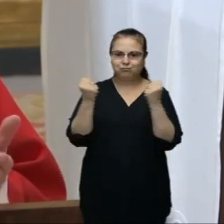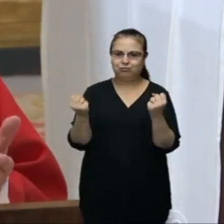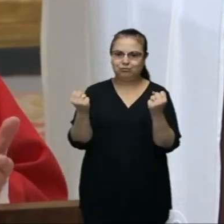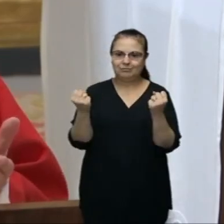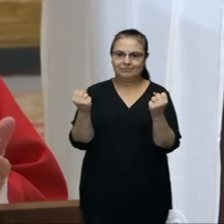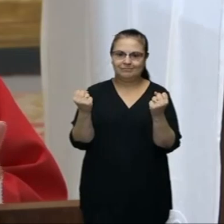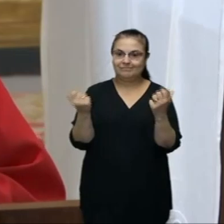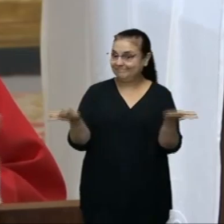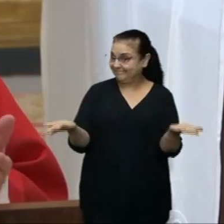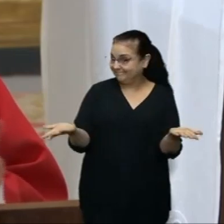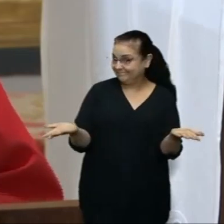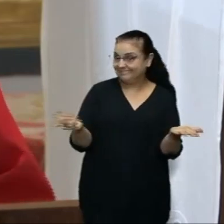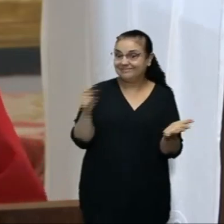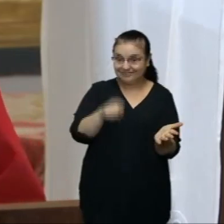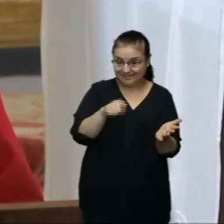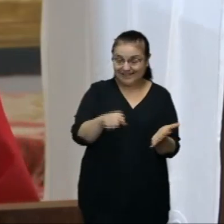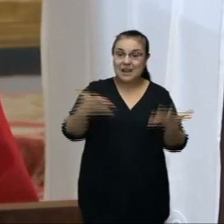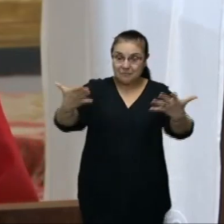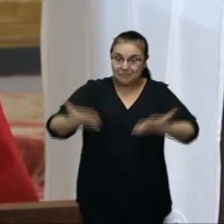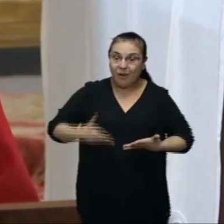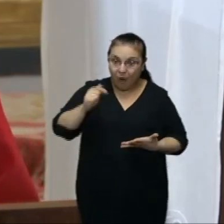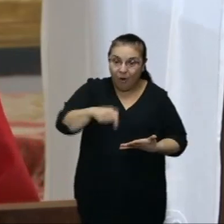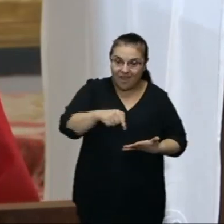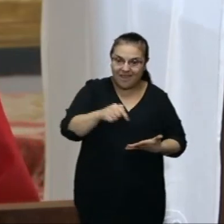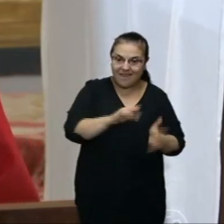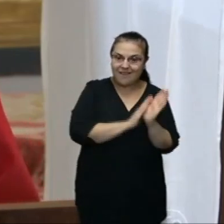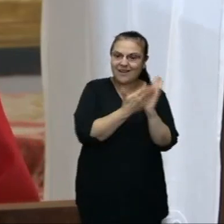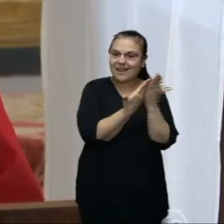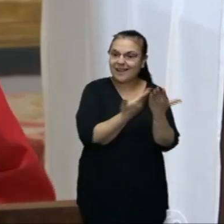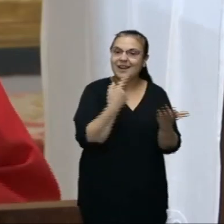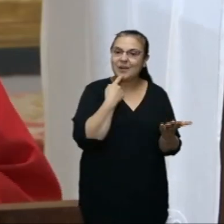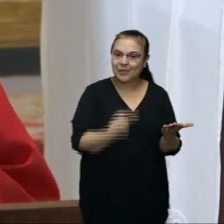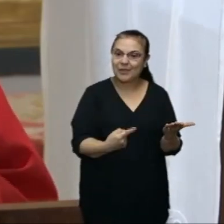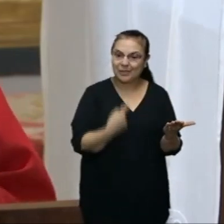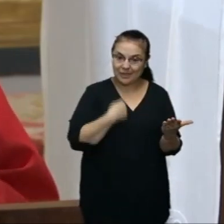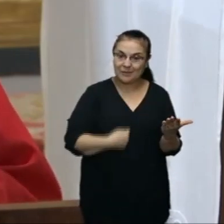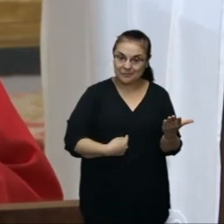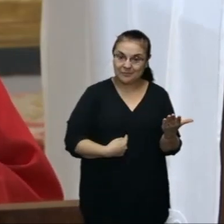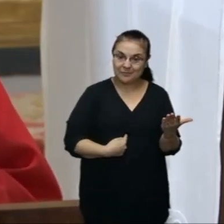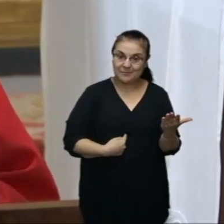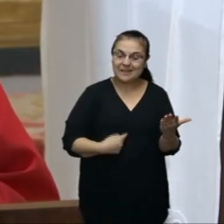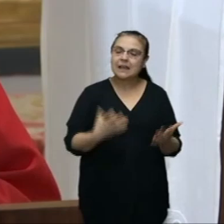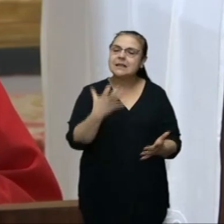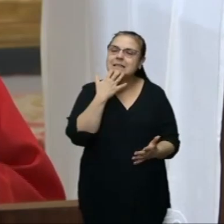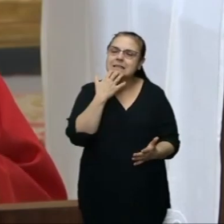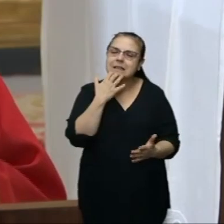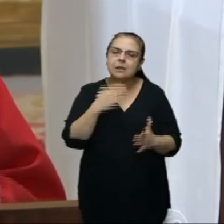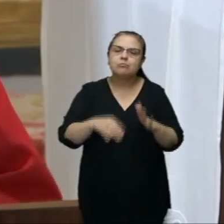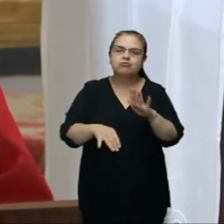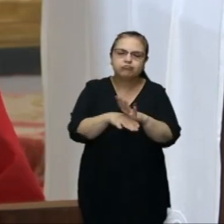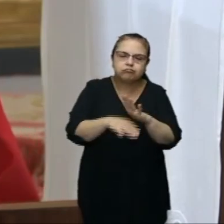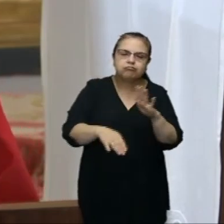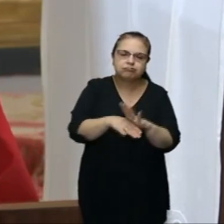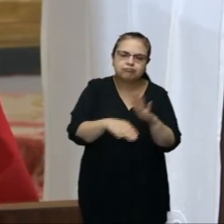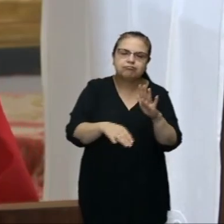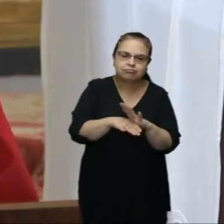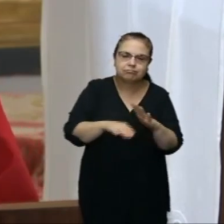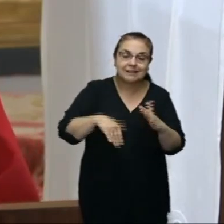esa es la invitación que nos hace hoy el Evangelio. El que persevere hasta el final se